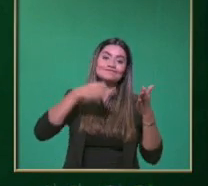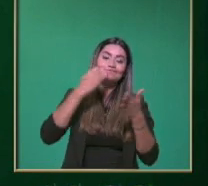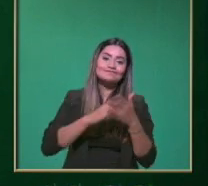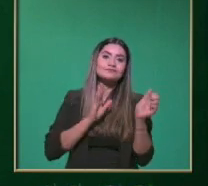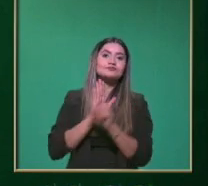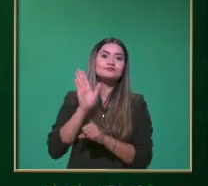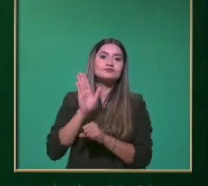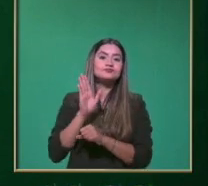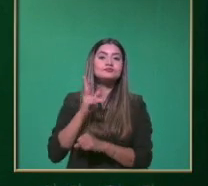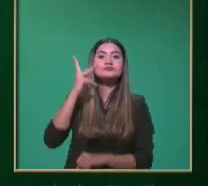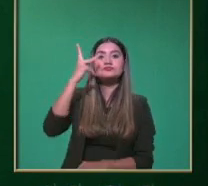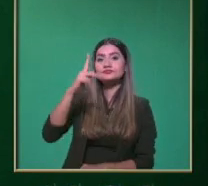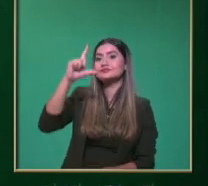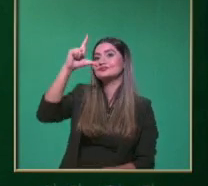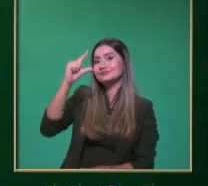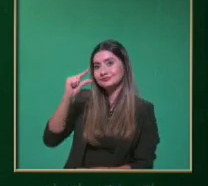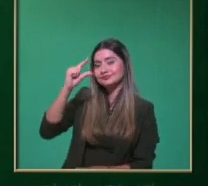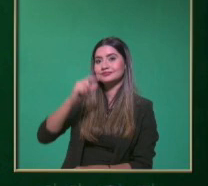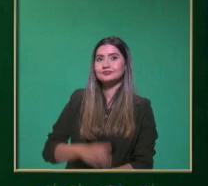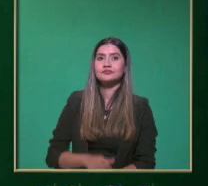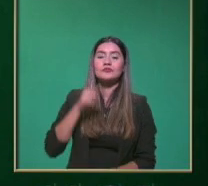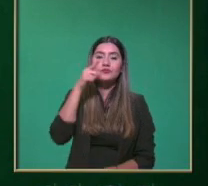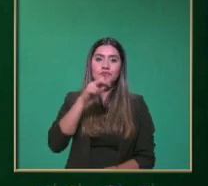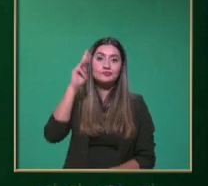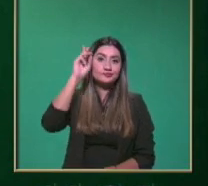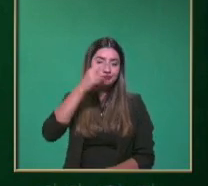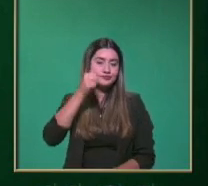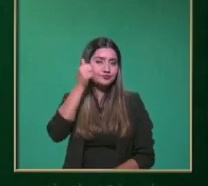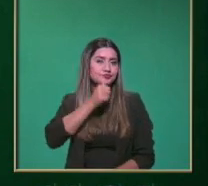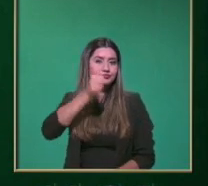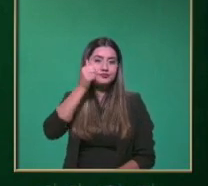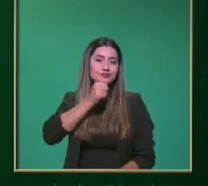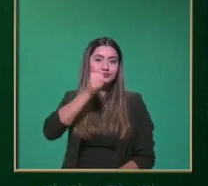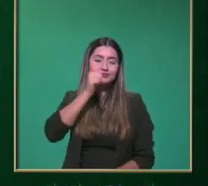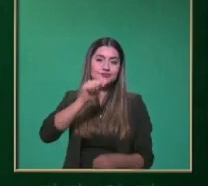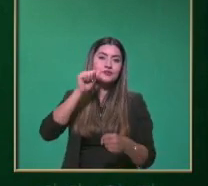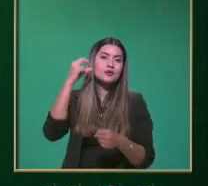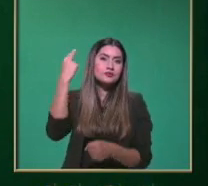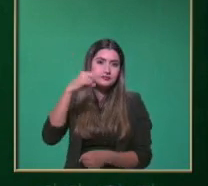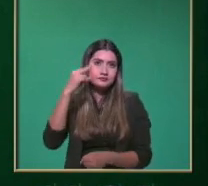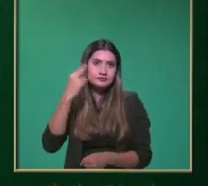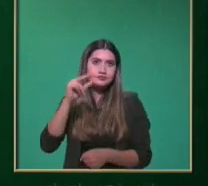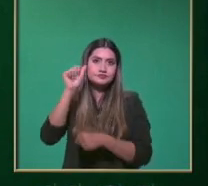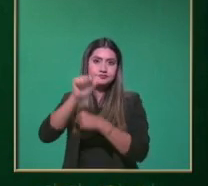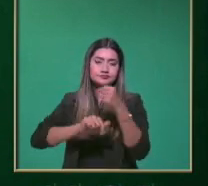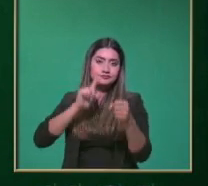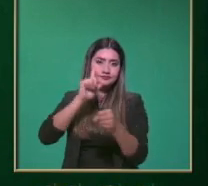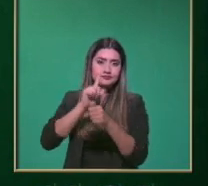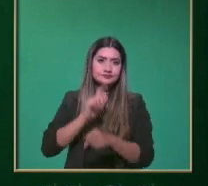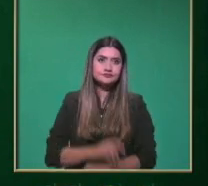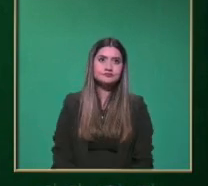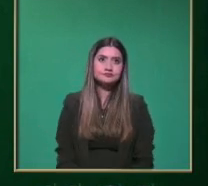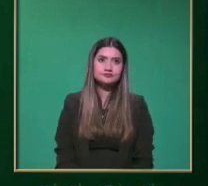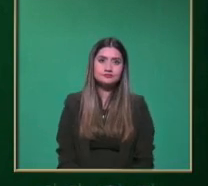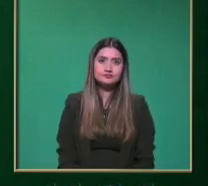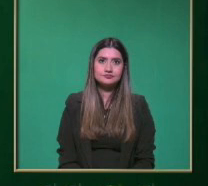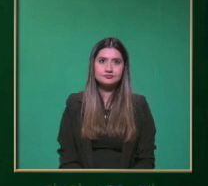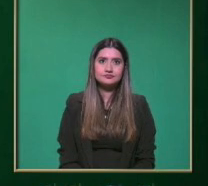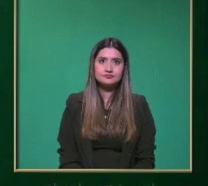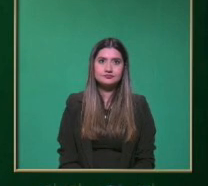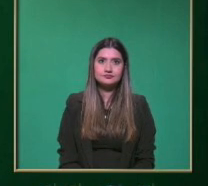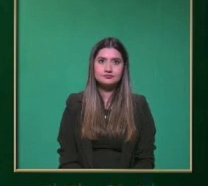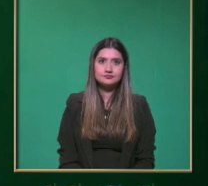es? La P minúscula, porque recuerda que la P mayúscula es para los nombres. Muy bien, niños. Escriban junto